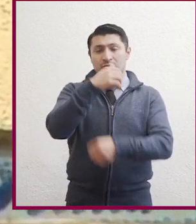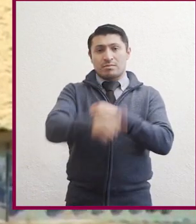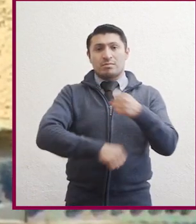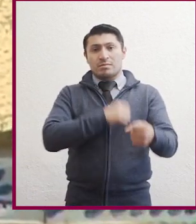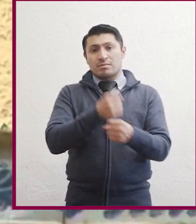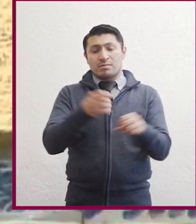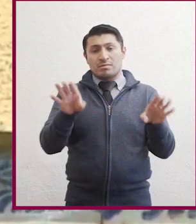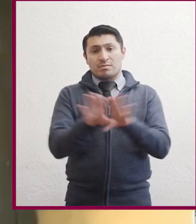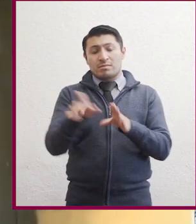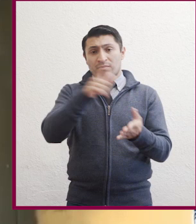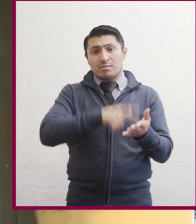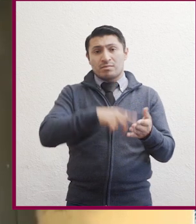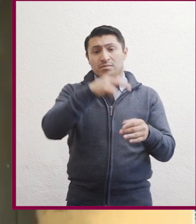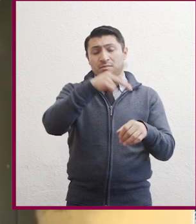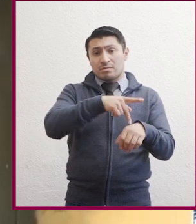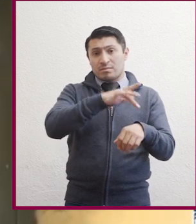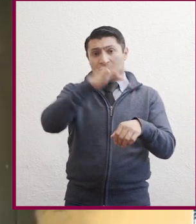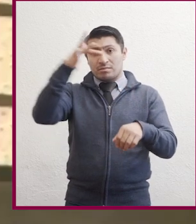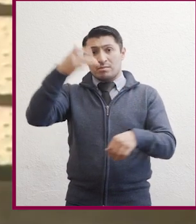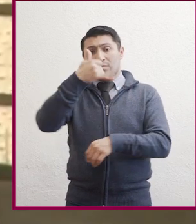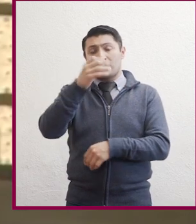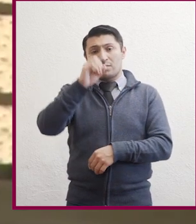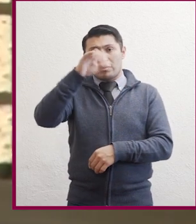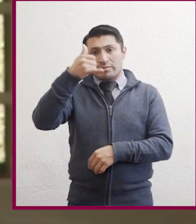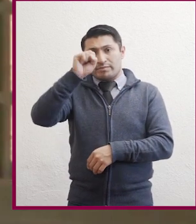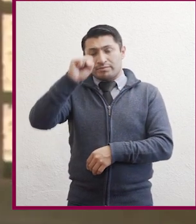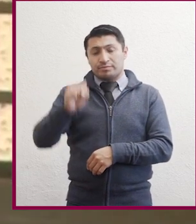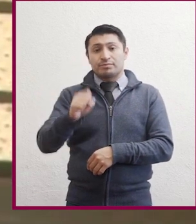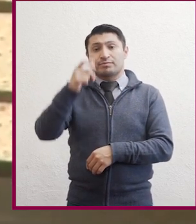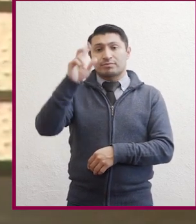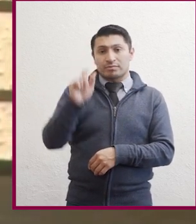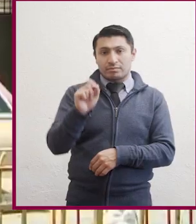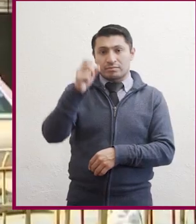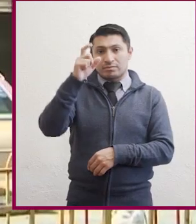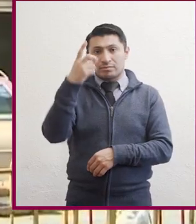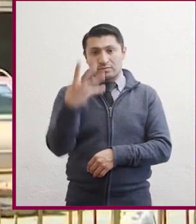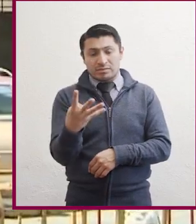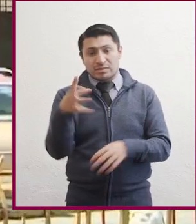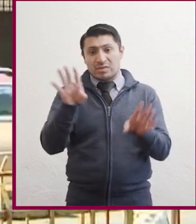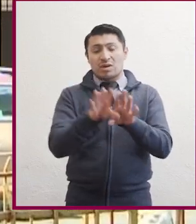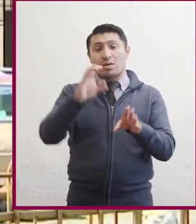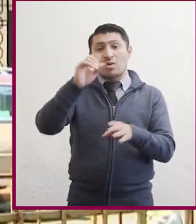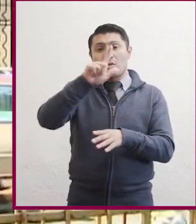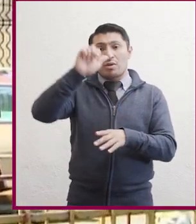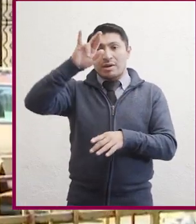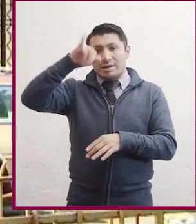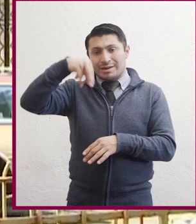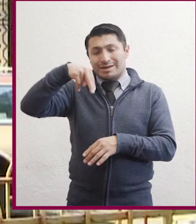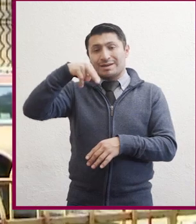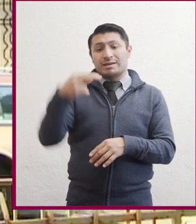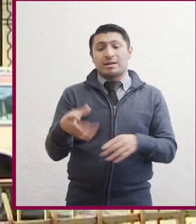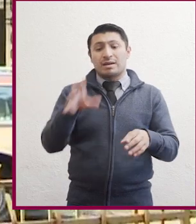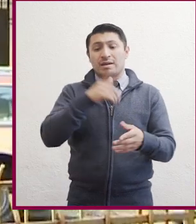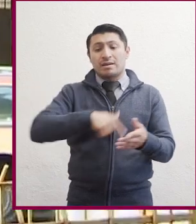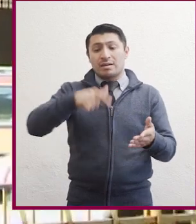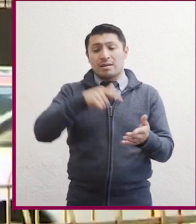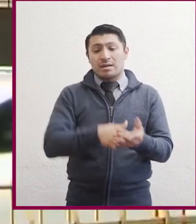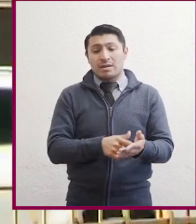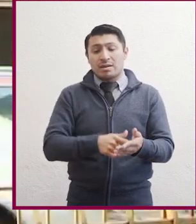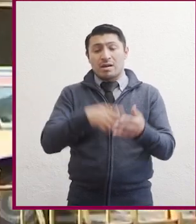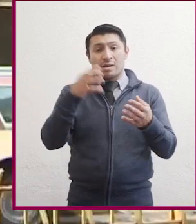la residencia de Joyas 24, conocida como El Colladín, que fue la locación principal de la película